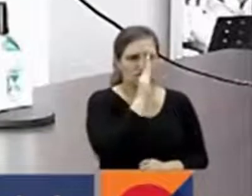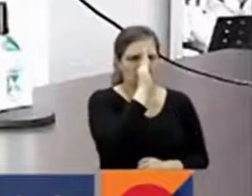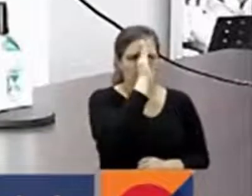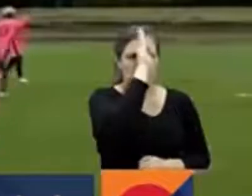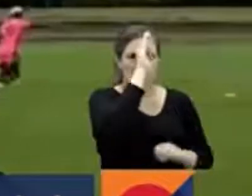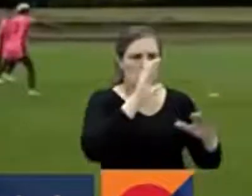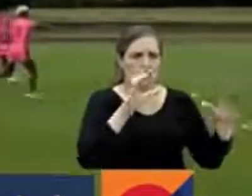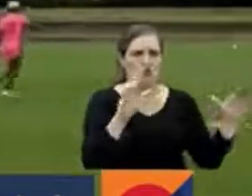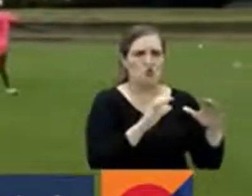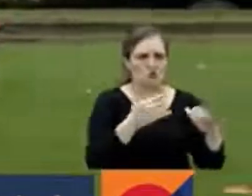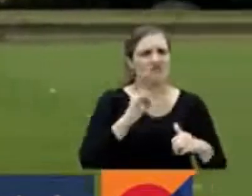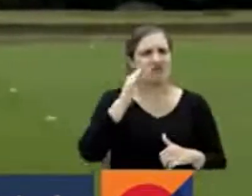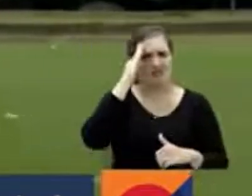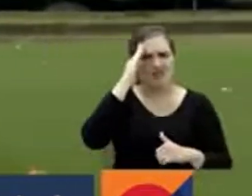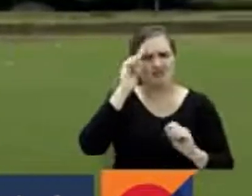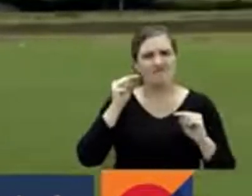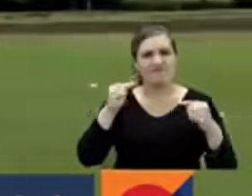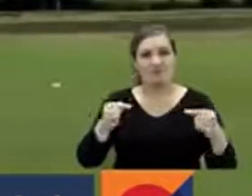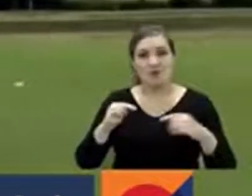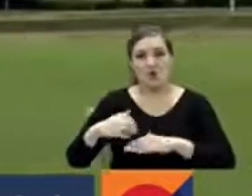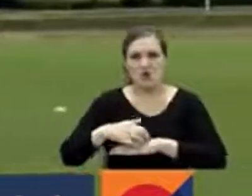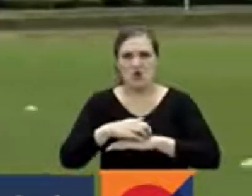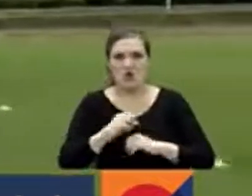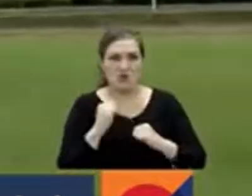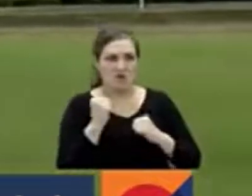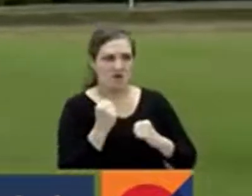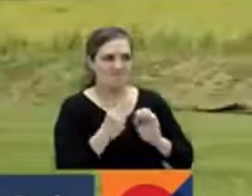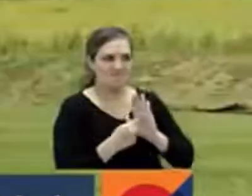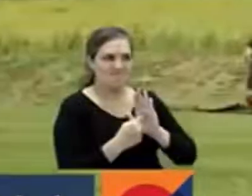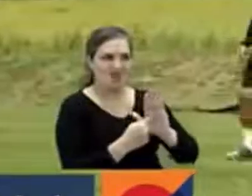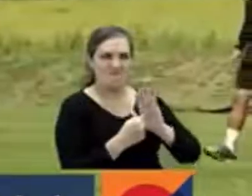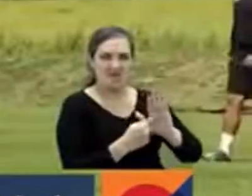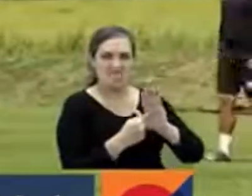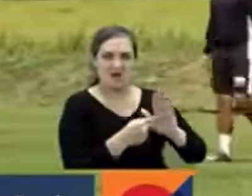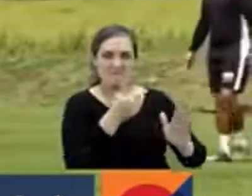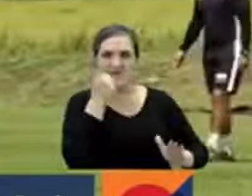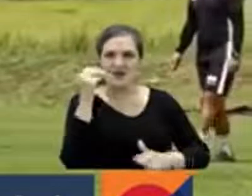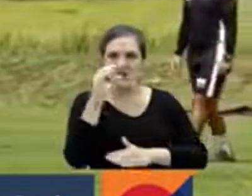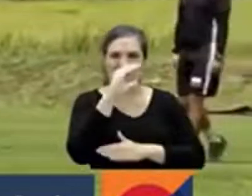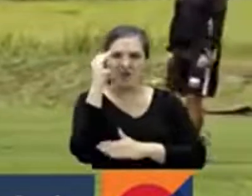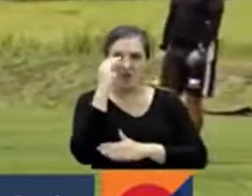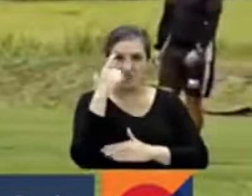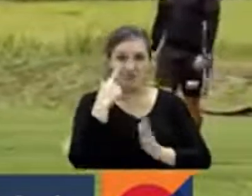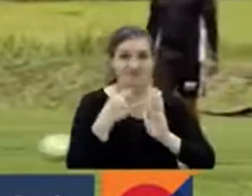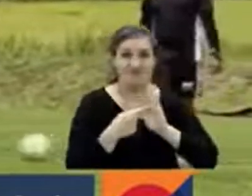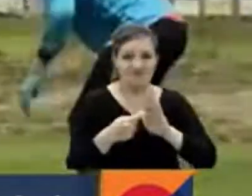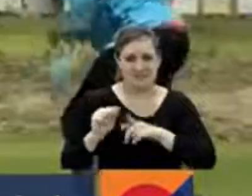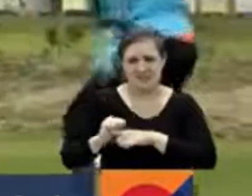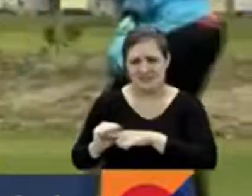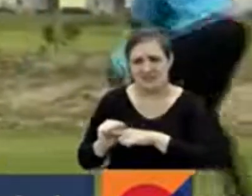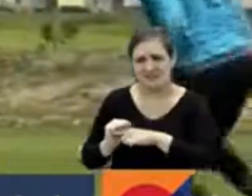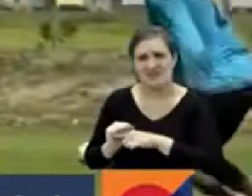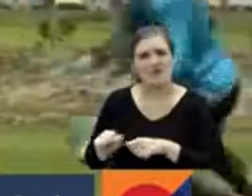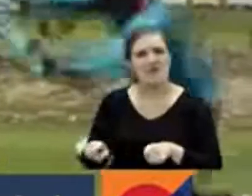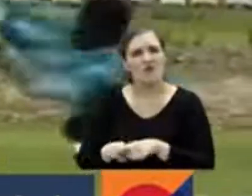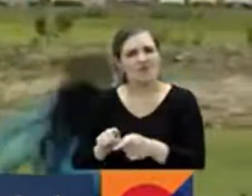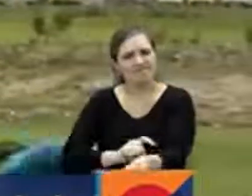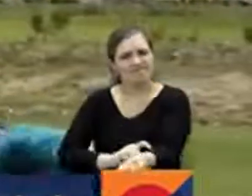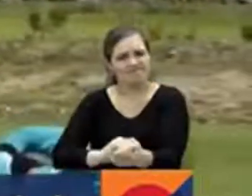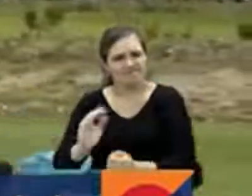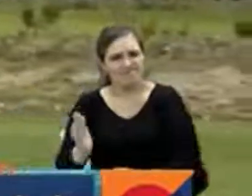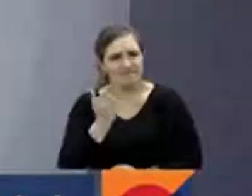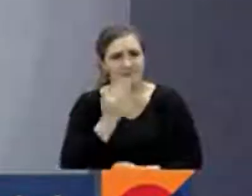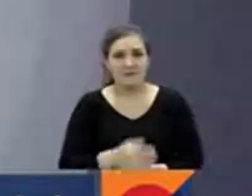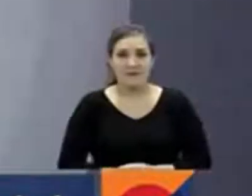esta distancia. Y los tolimenses para seguir demostrando que se metieron entre los grandes de Colombia y que son el reflejo del alma de su raza. Es historia